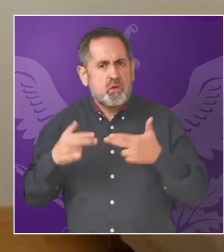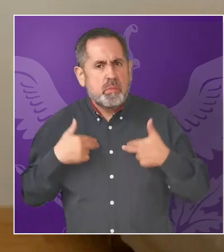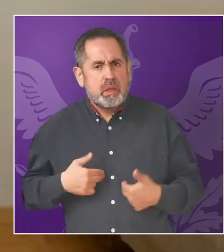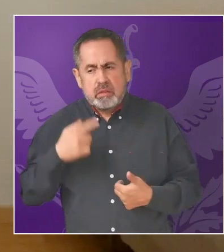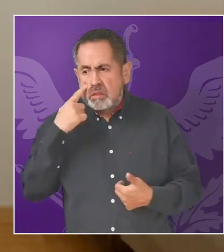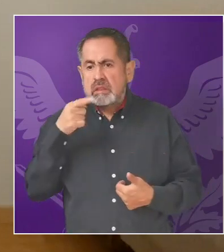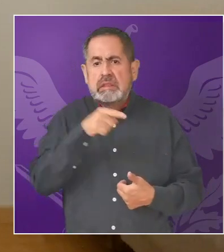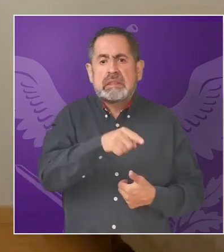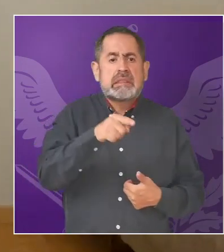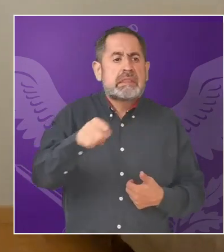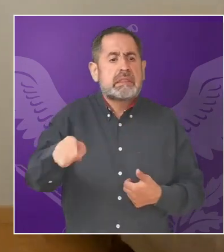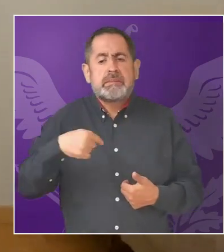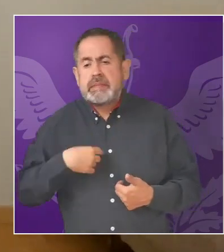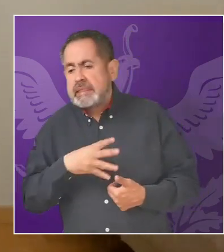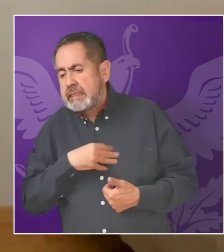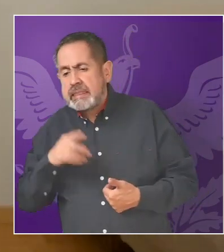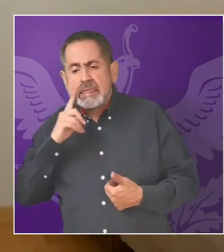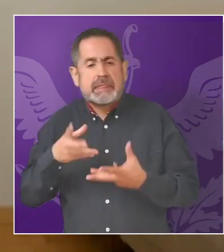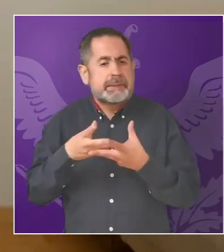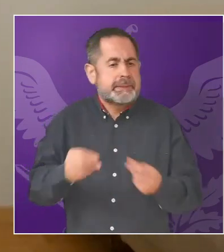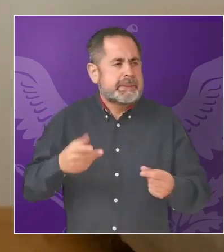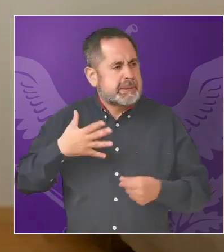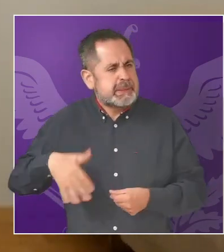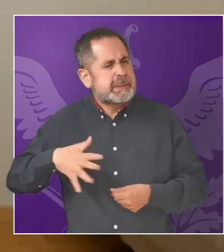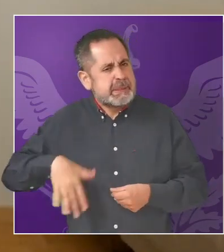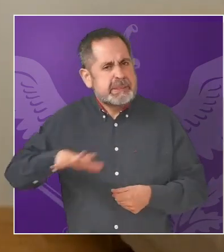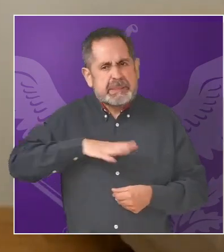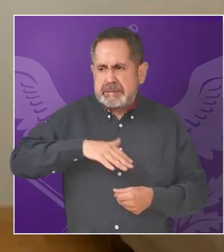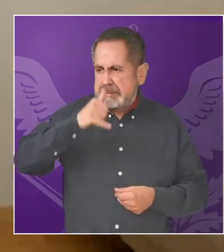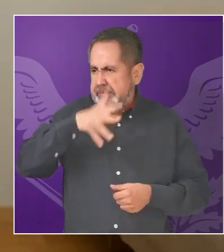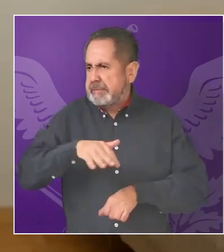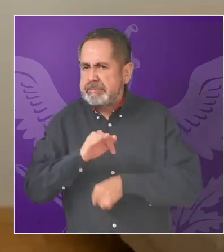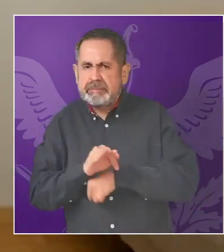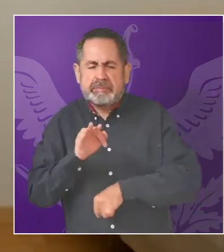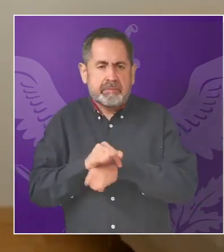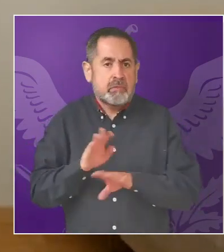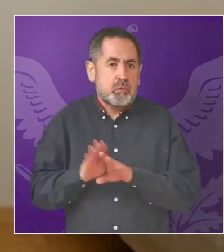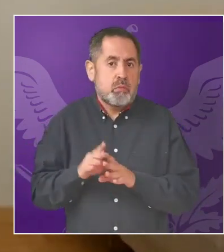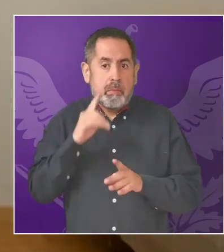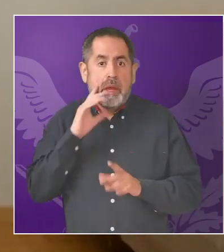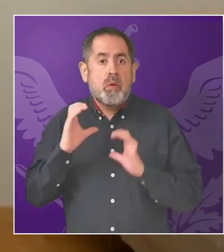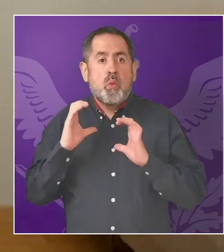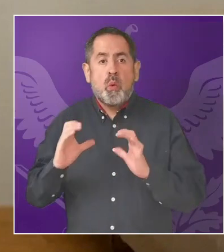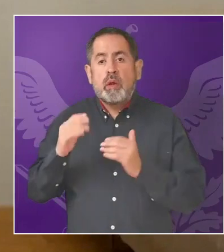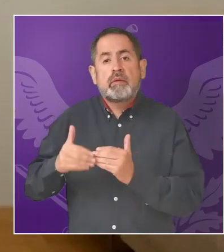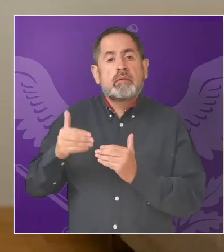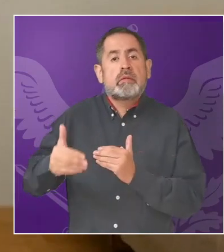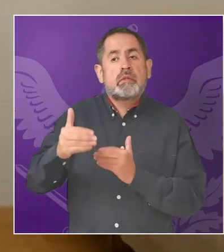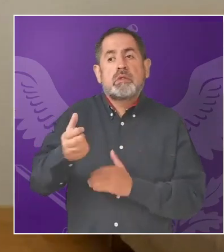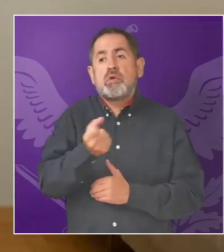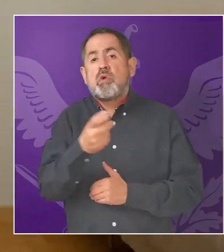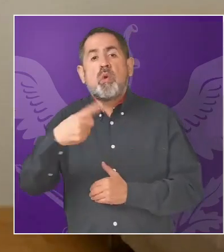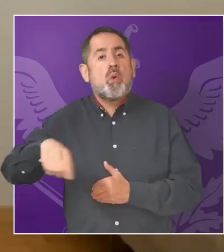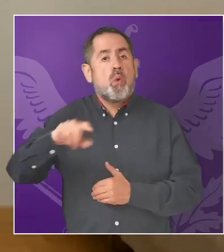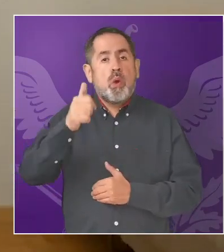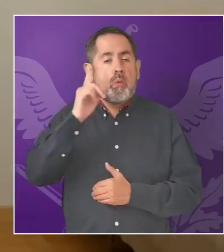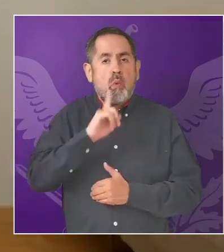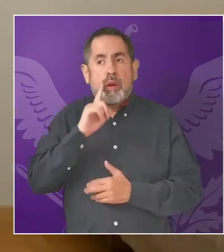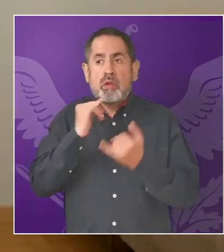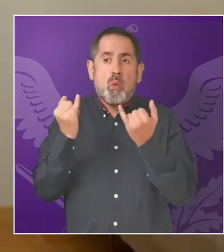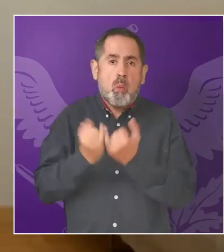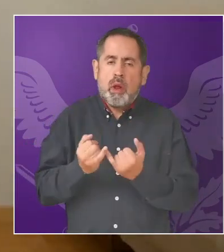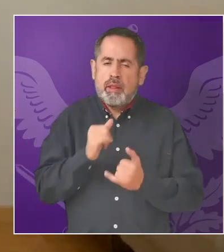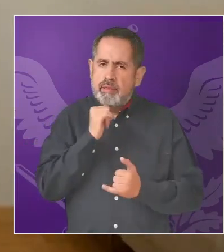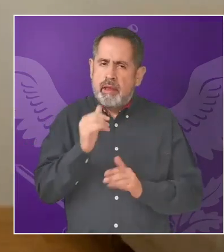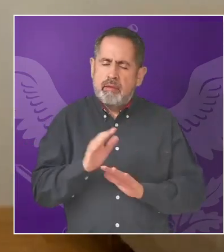por la desaparición o muerte de sus hijas, se convierten en defensoras para prevenir que otras mujeres